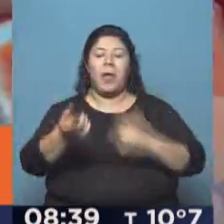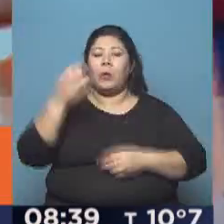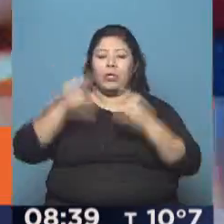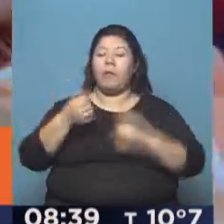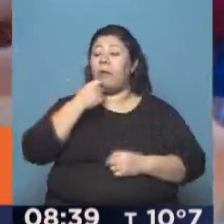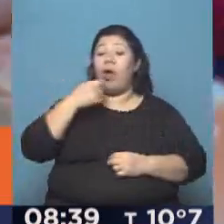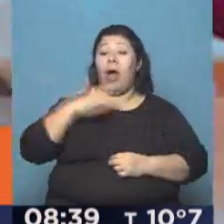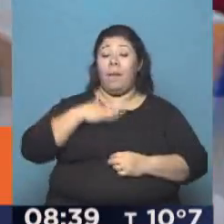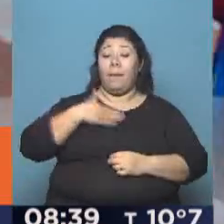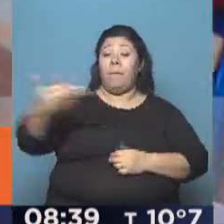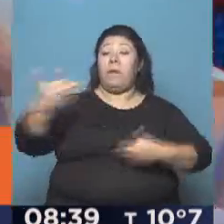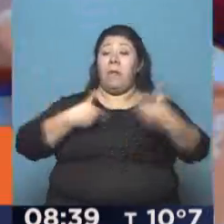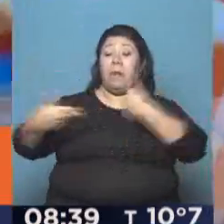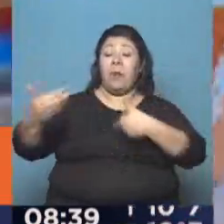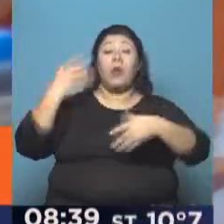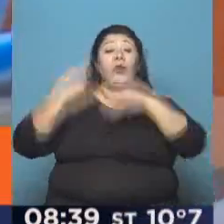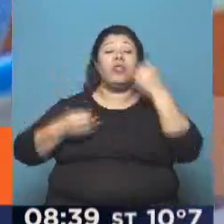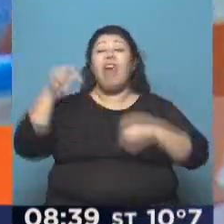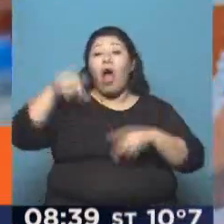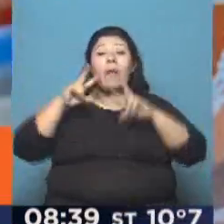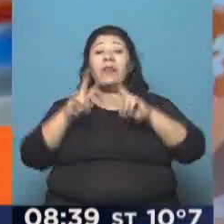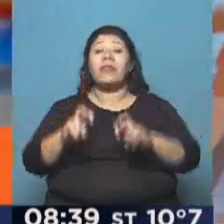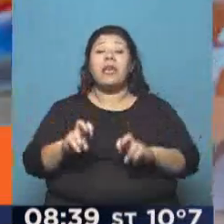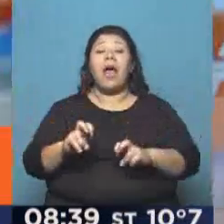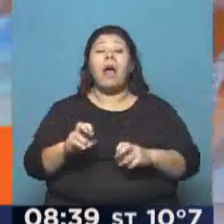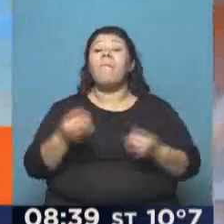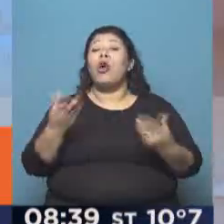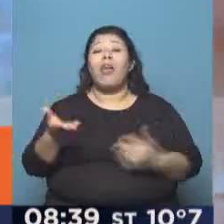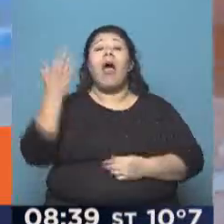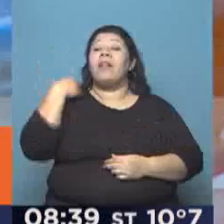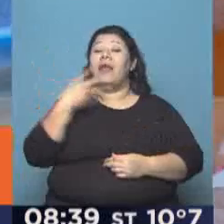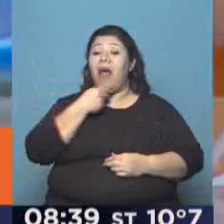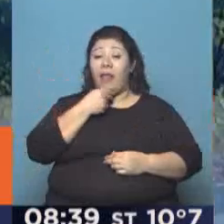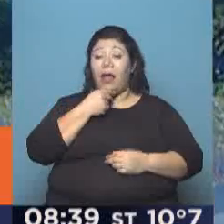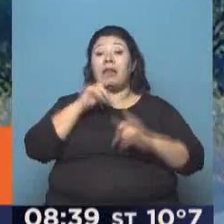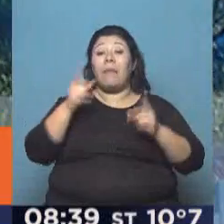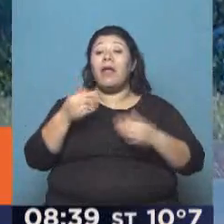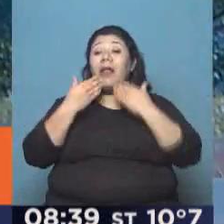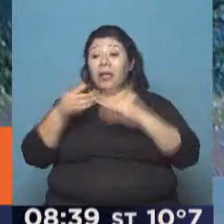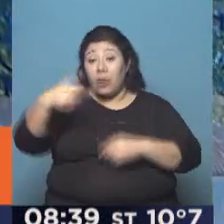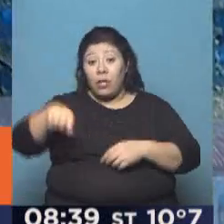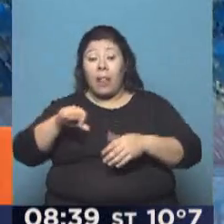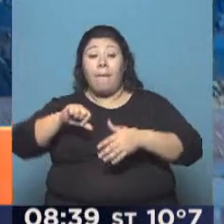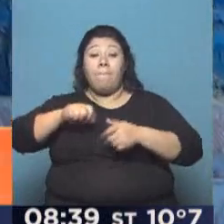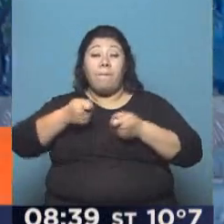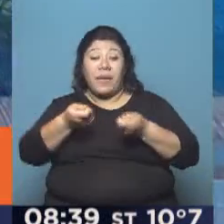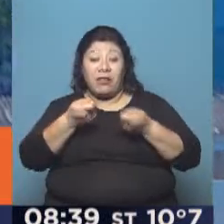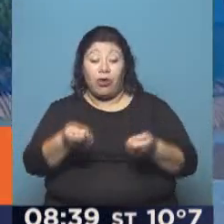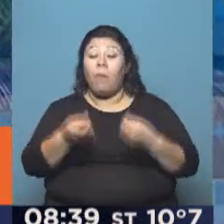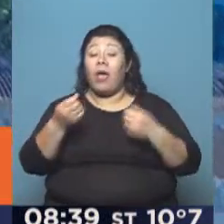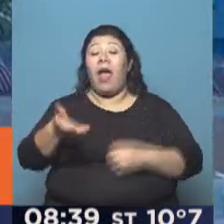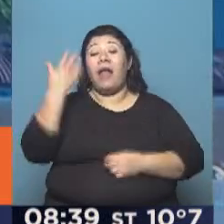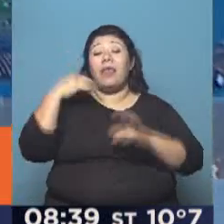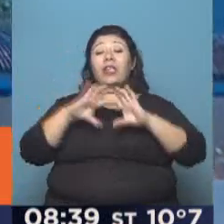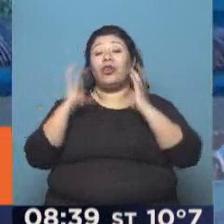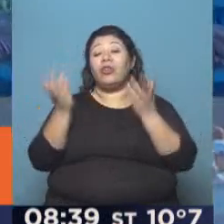dic bueno Por qué la justicia ahora Investiga bueno Investiga porque tiene todo esto Pero además porque ustedes presionan antes la sociedad miraba para otro lado durante